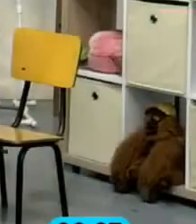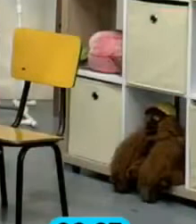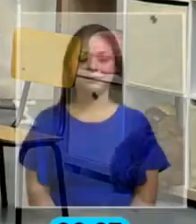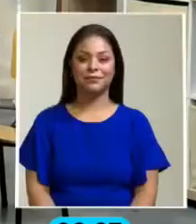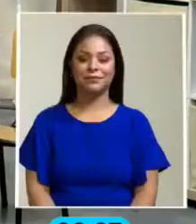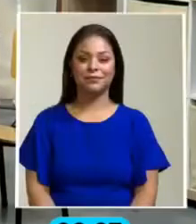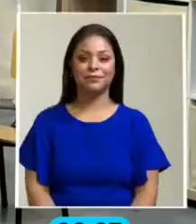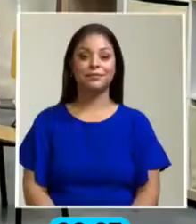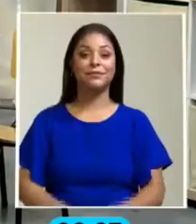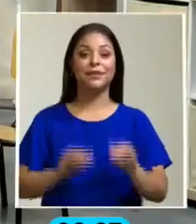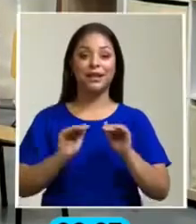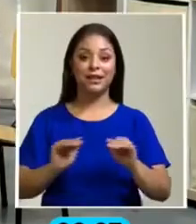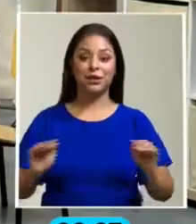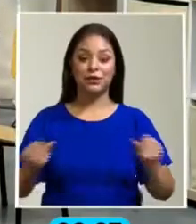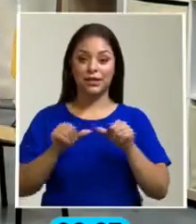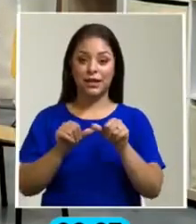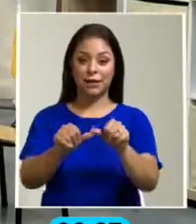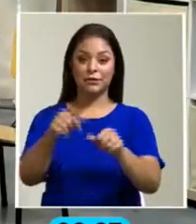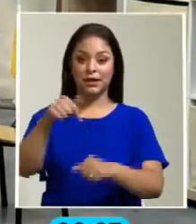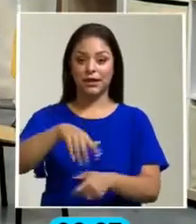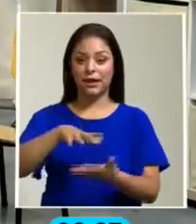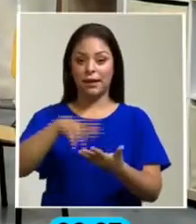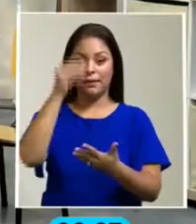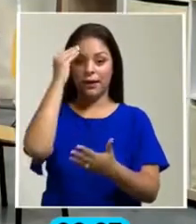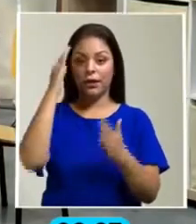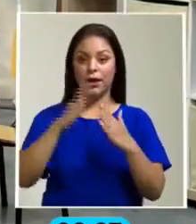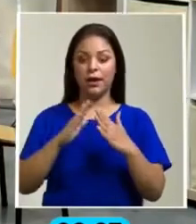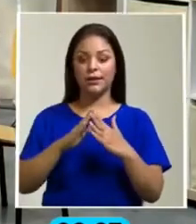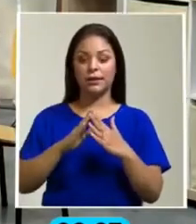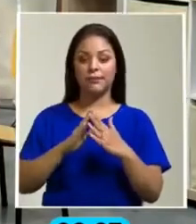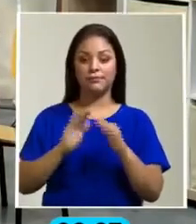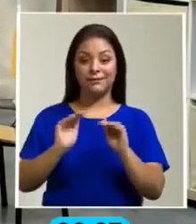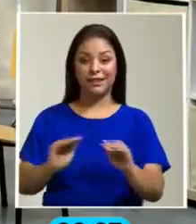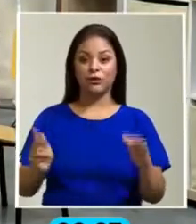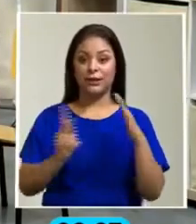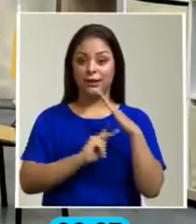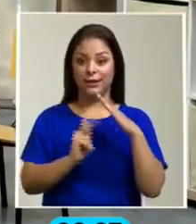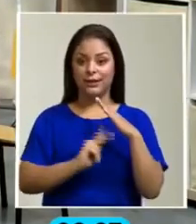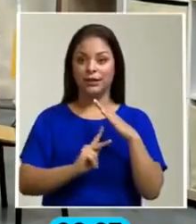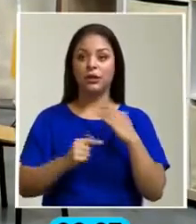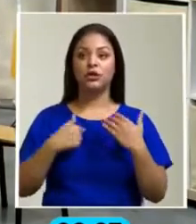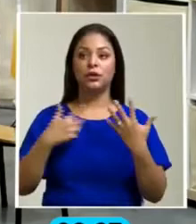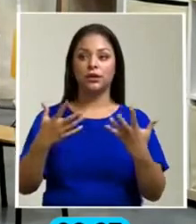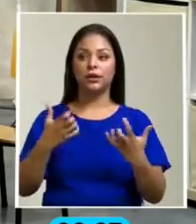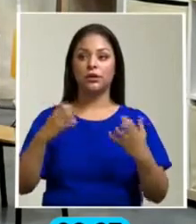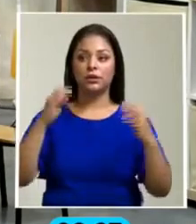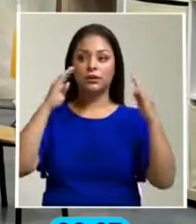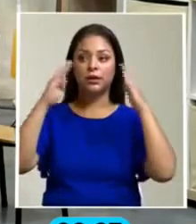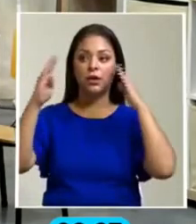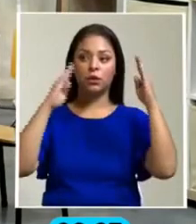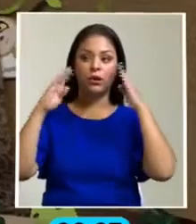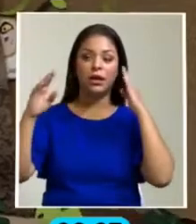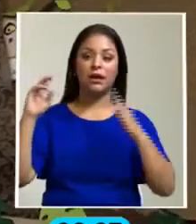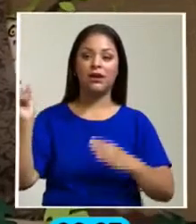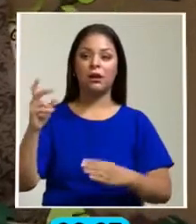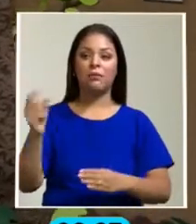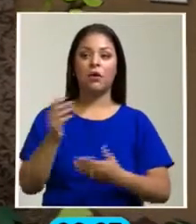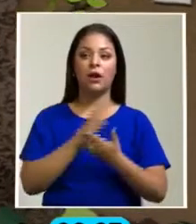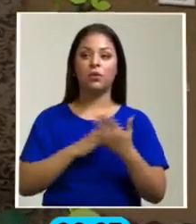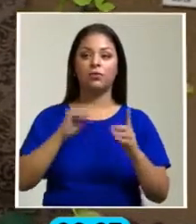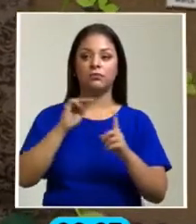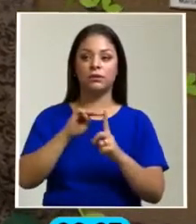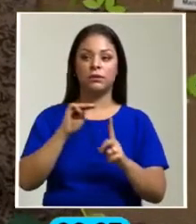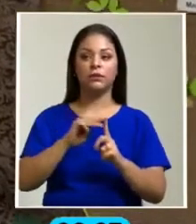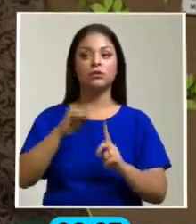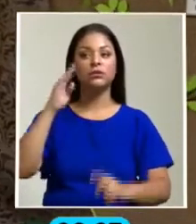Niños y niñas, y continuamos aquí en Aprendo en Casa, primera infancia. Voy a aprovechar para saludar rápidamente en unos mensajitos. Dice, un saludo Ángel